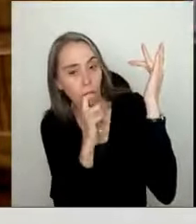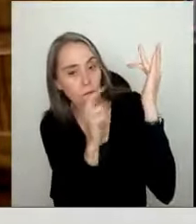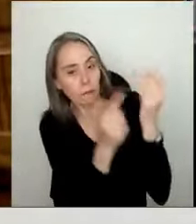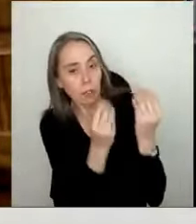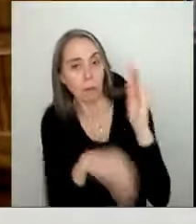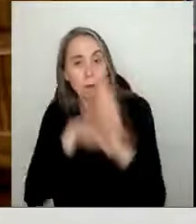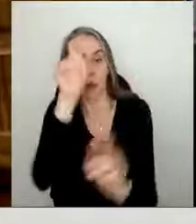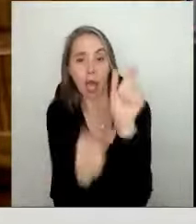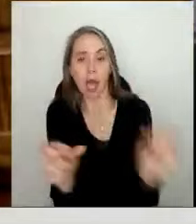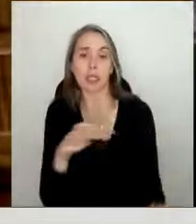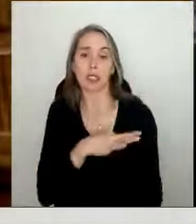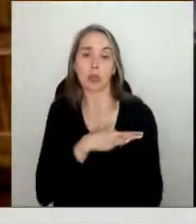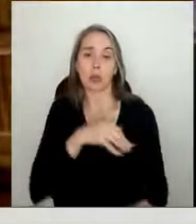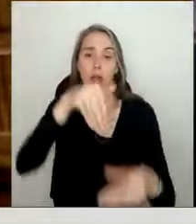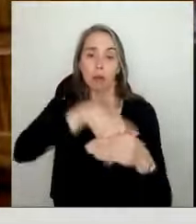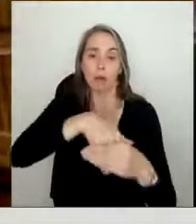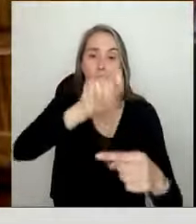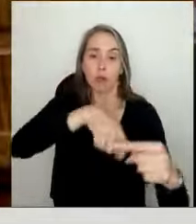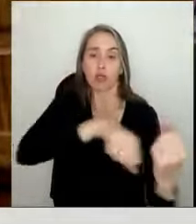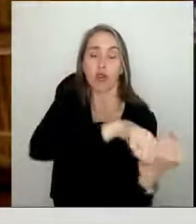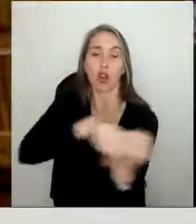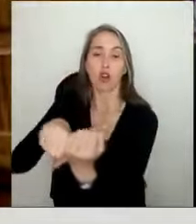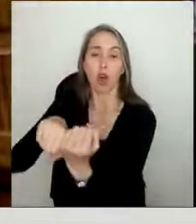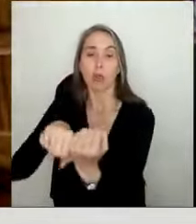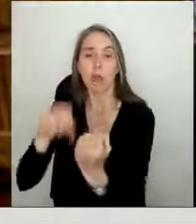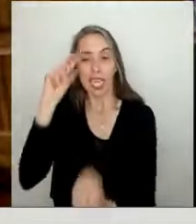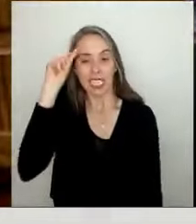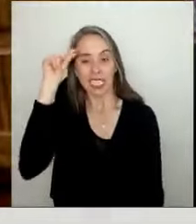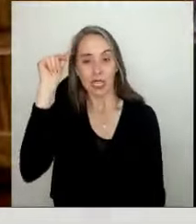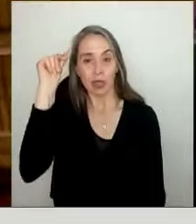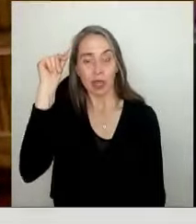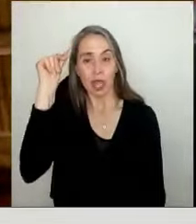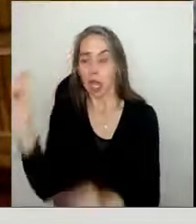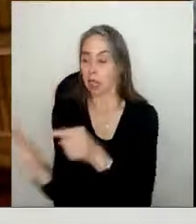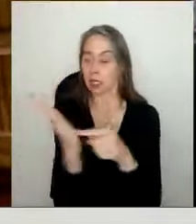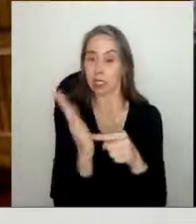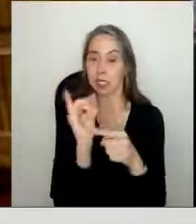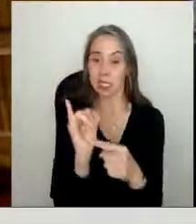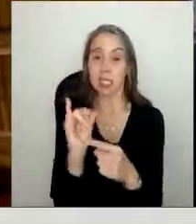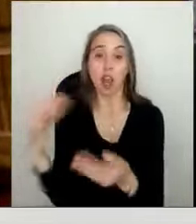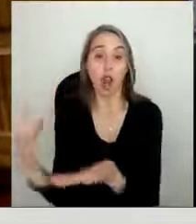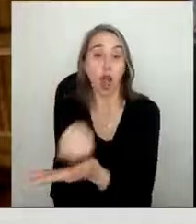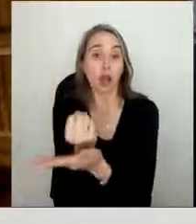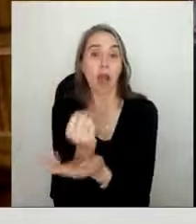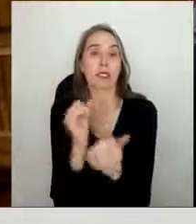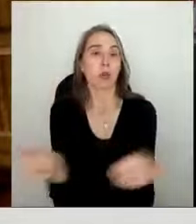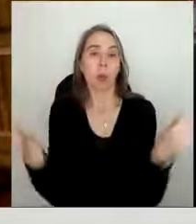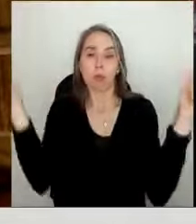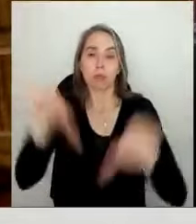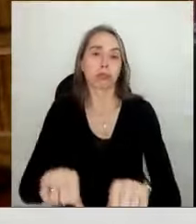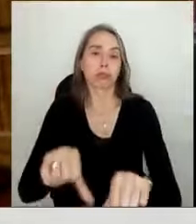se manifestó contrario a las ideas que nos hubiesen llevado al precipicio